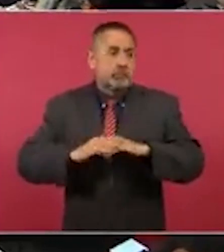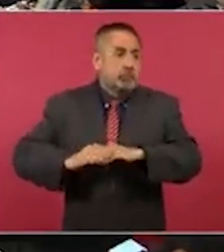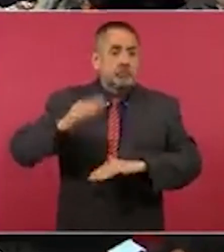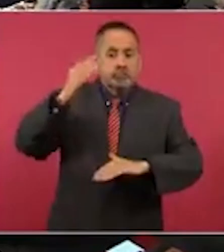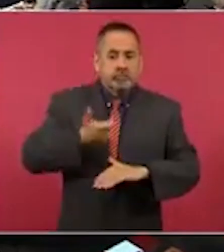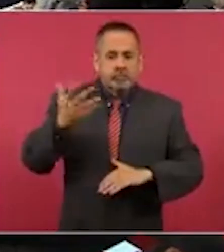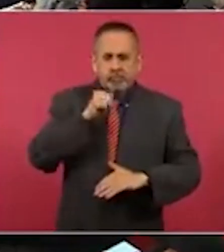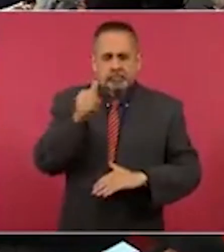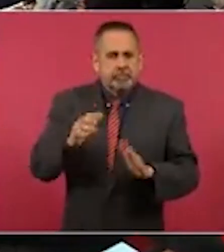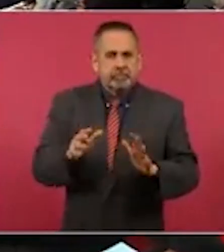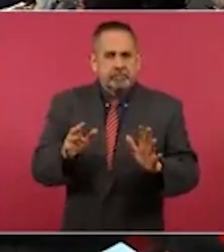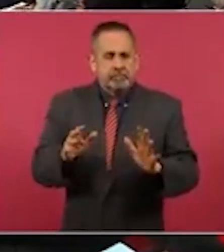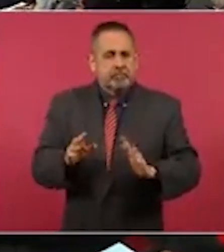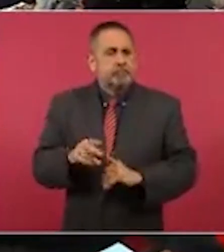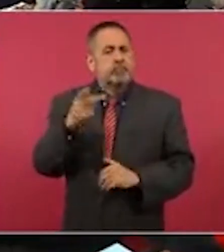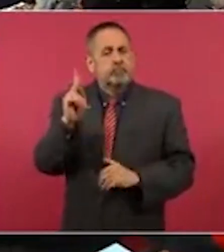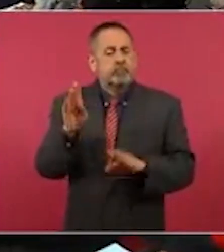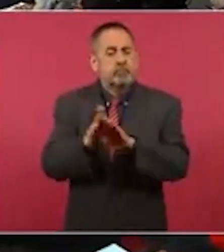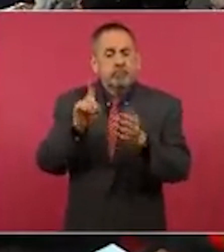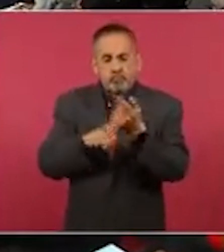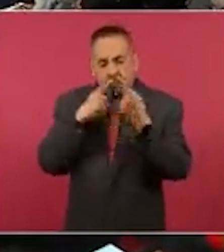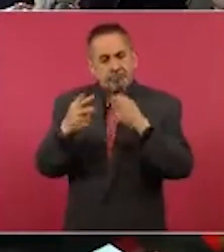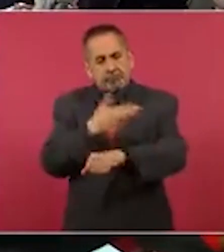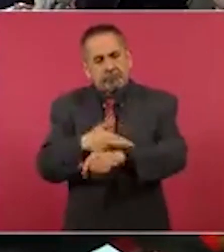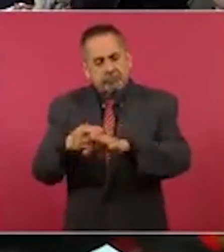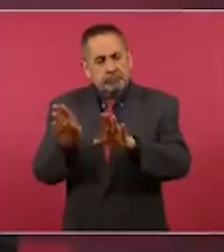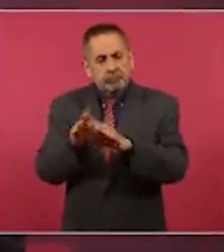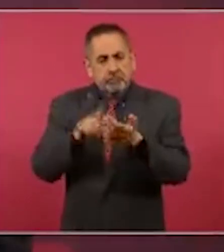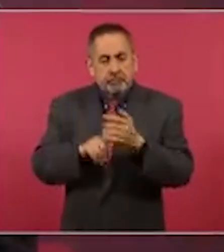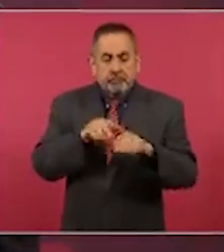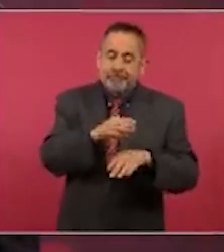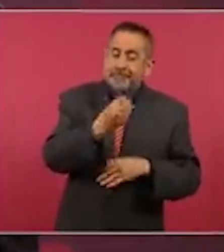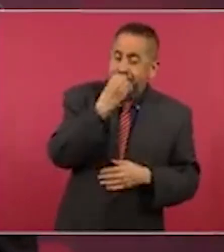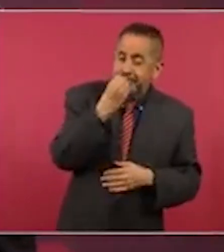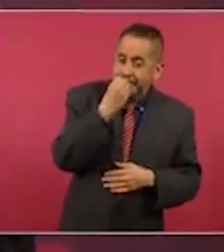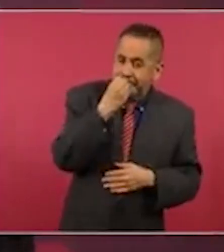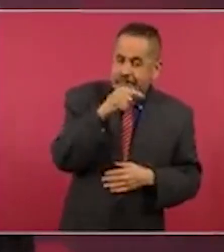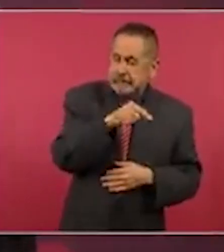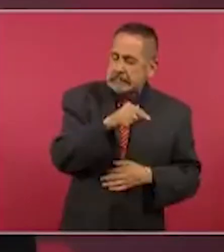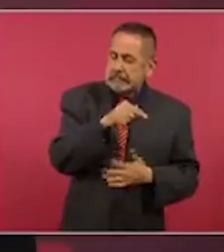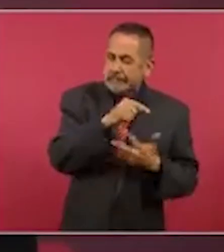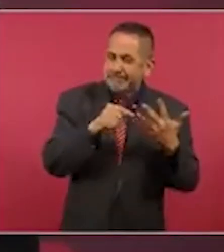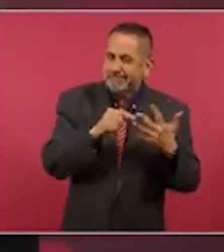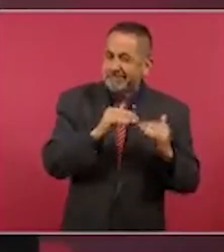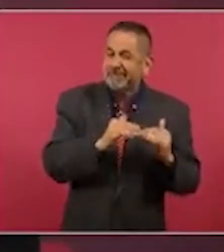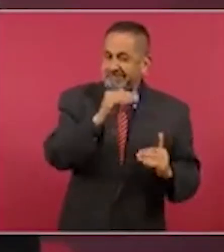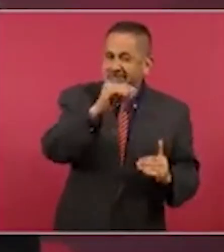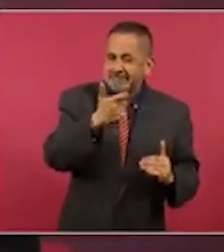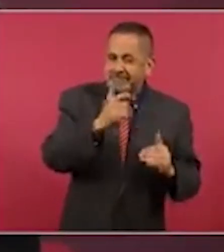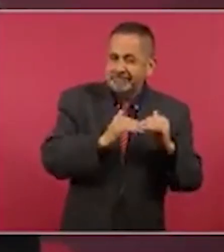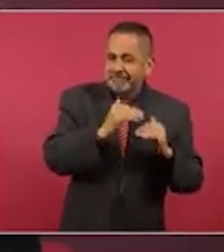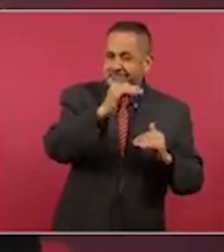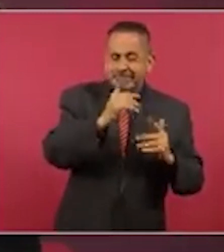la primera quincena de enero, la inflación en el país se ubicó en 7.94% anual. Así lo informó el Instituto